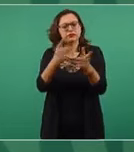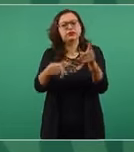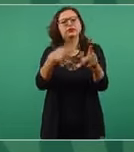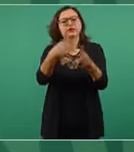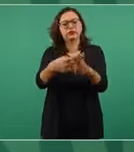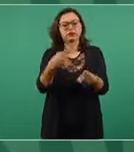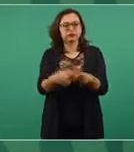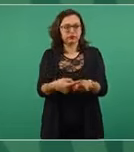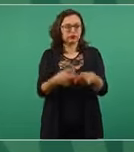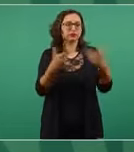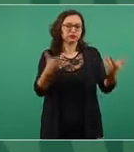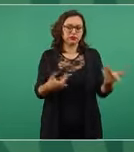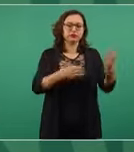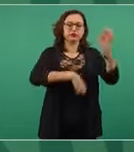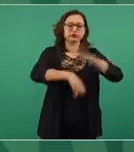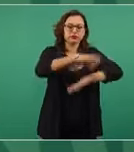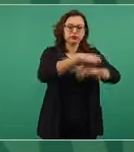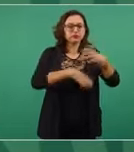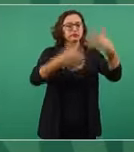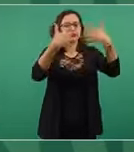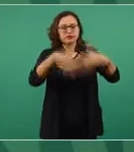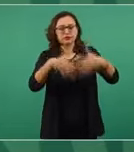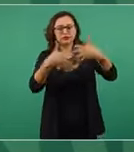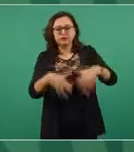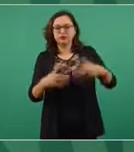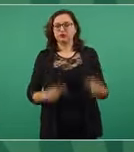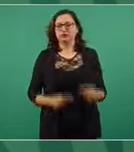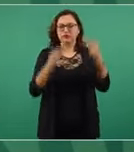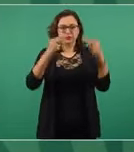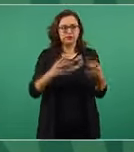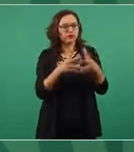profesionistas que van a ganar más.